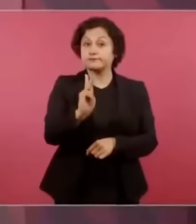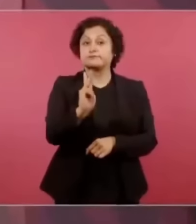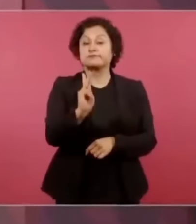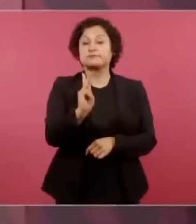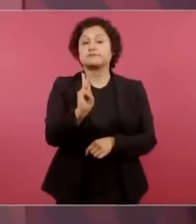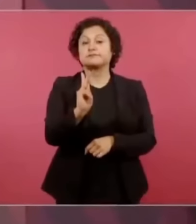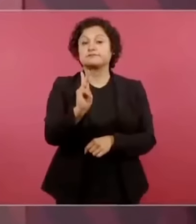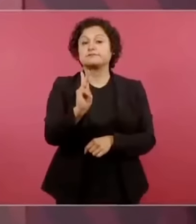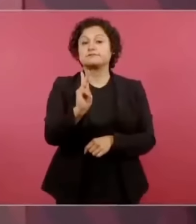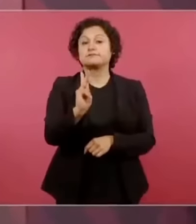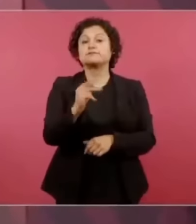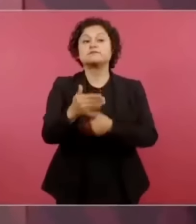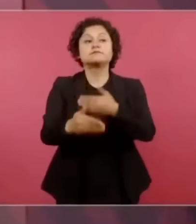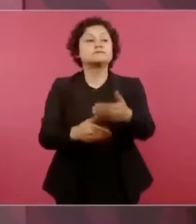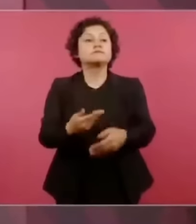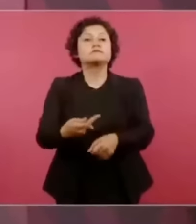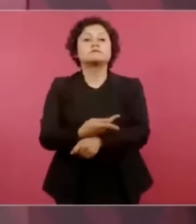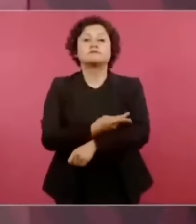¿qué va a pasar?